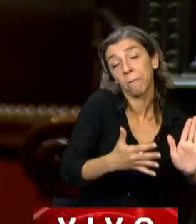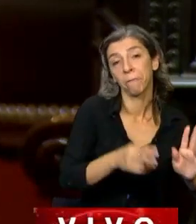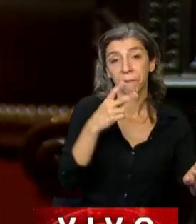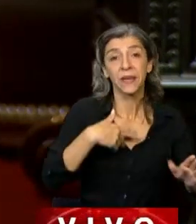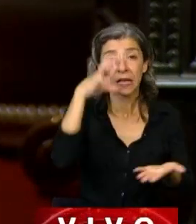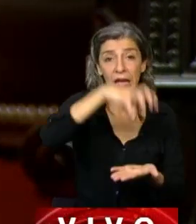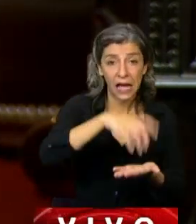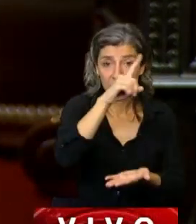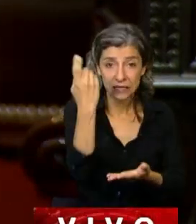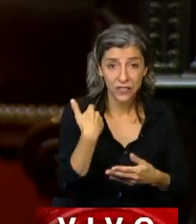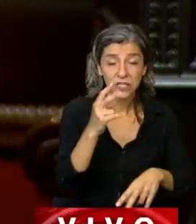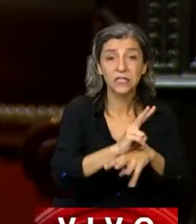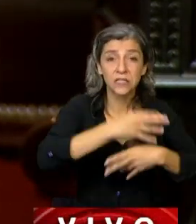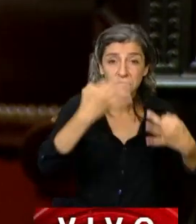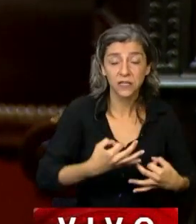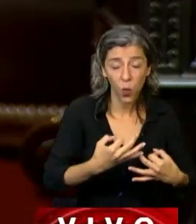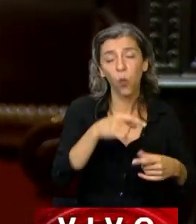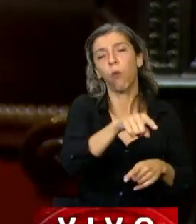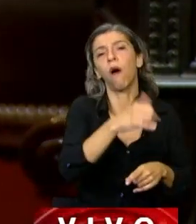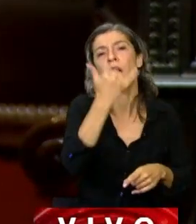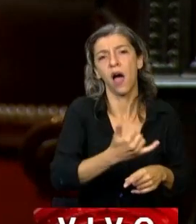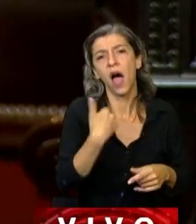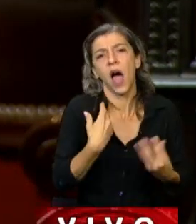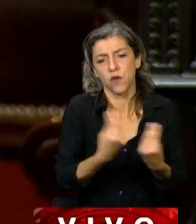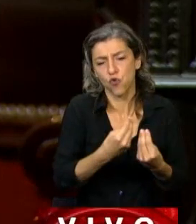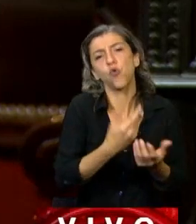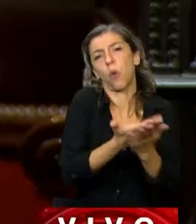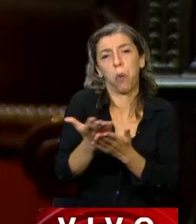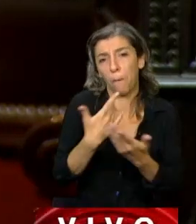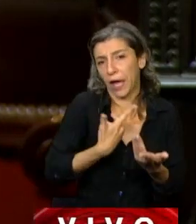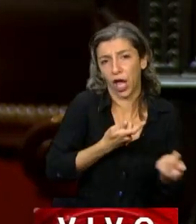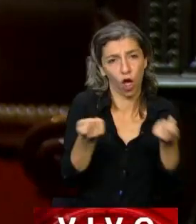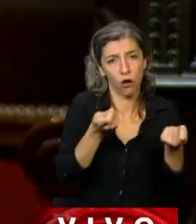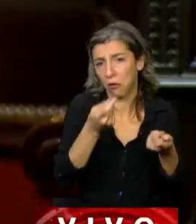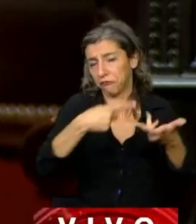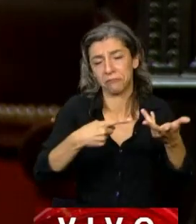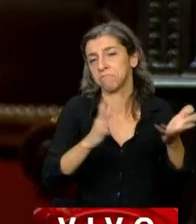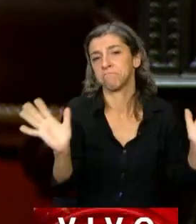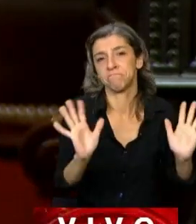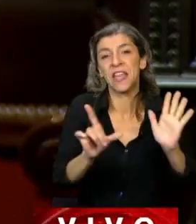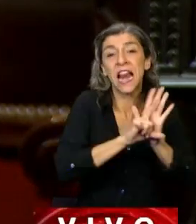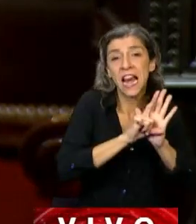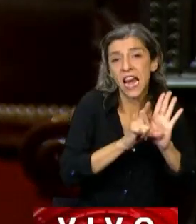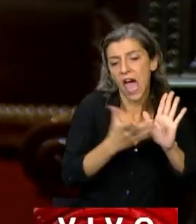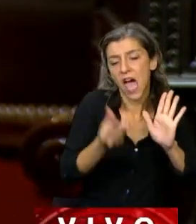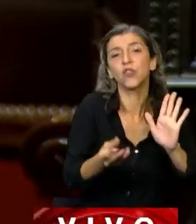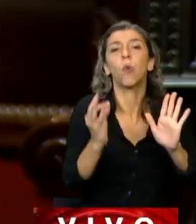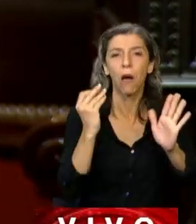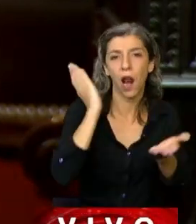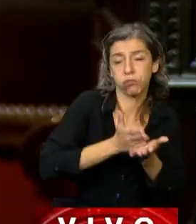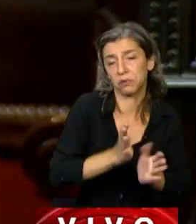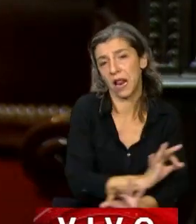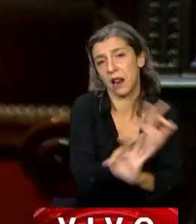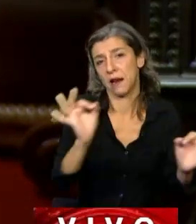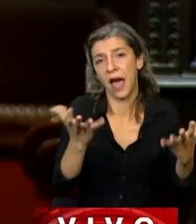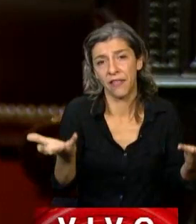pocas competencias, con malas gestiones provinciales y con una ley sin posibilidad de aplicación práctica, vamos